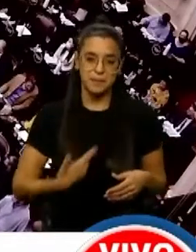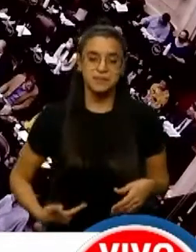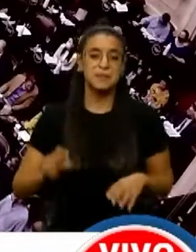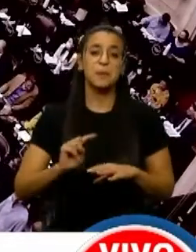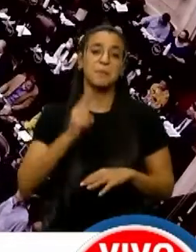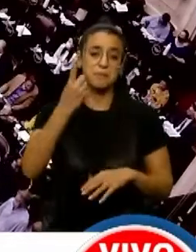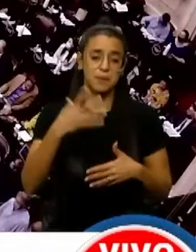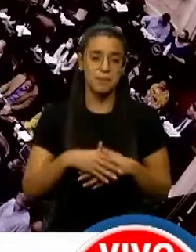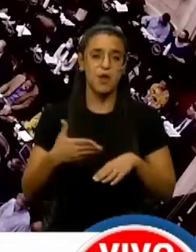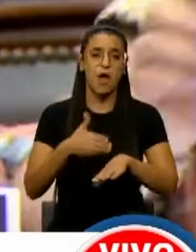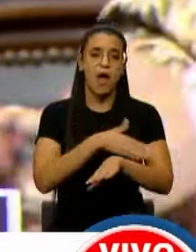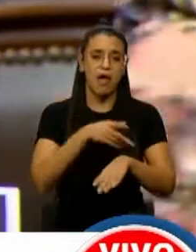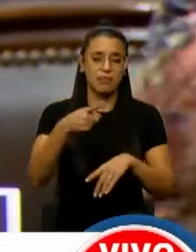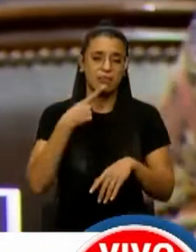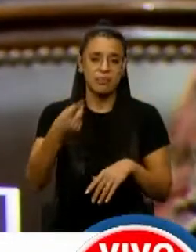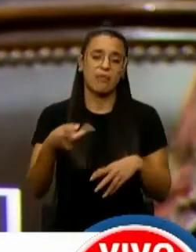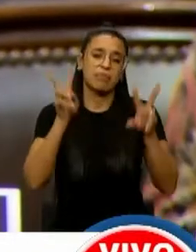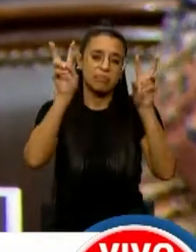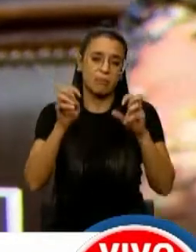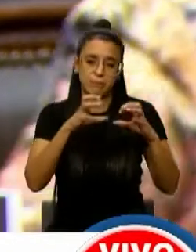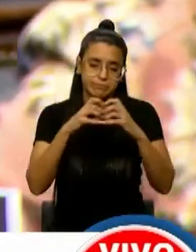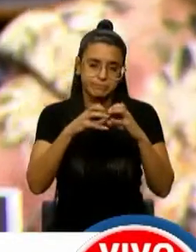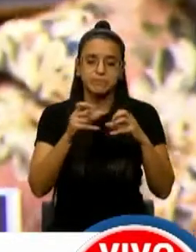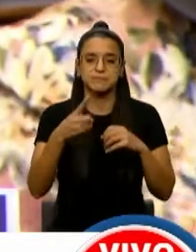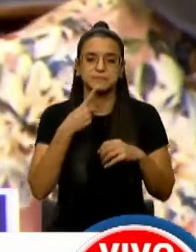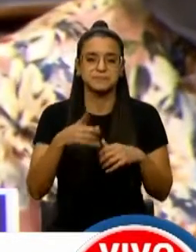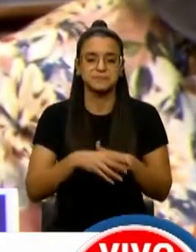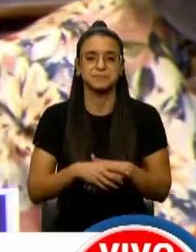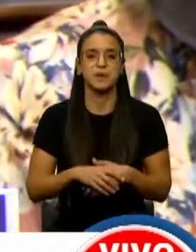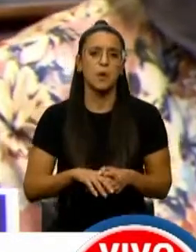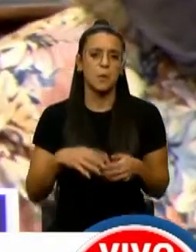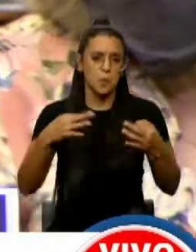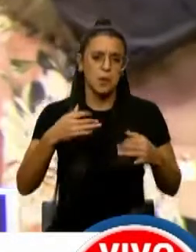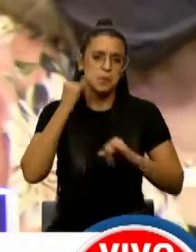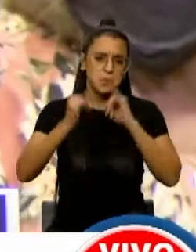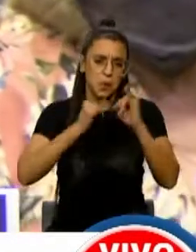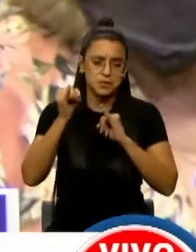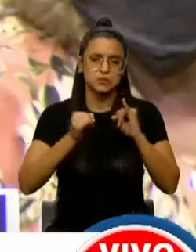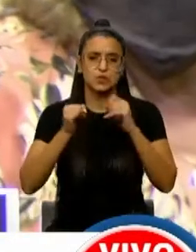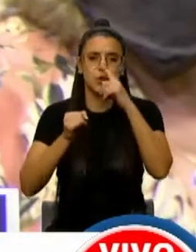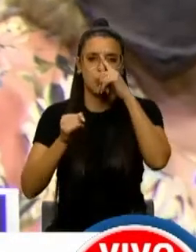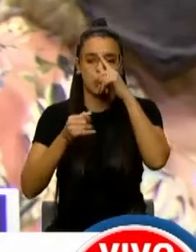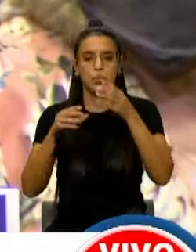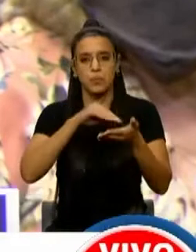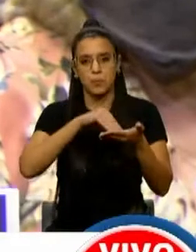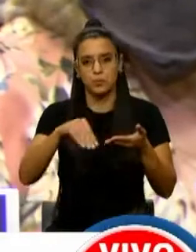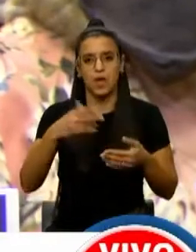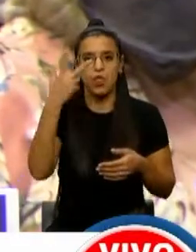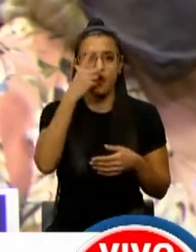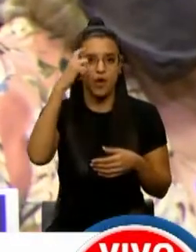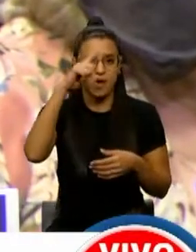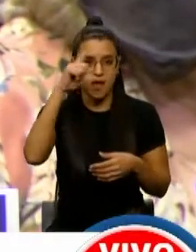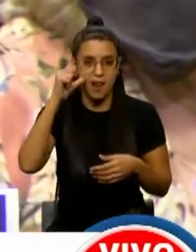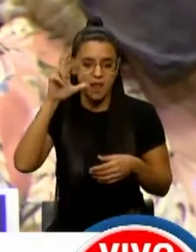primer lugar, antes de entrar en el fondo de la cuestión, que ha sido muy bien expuesto tanto por el diputado Heller como